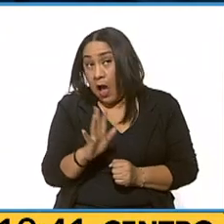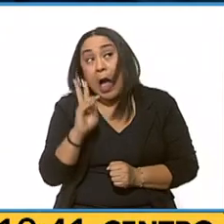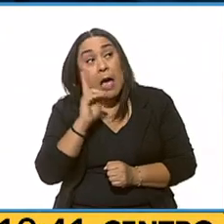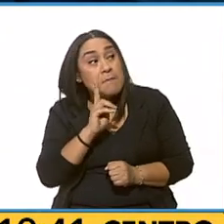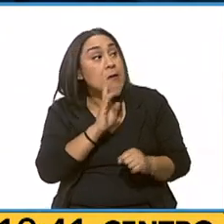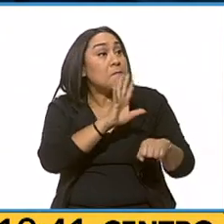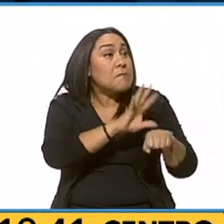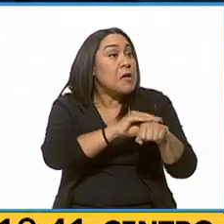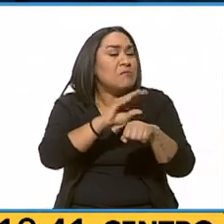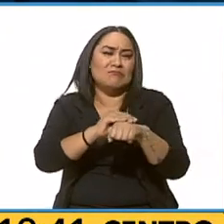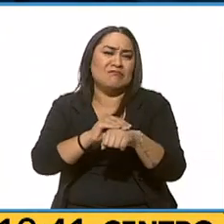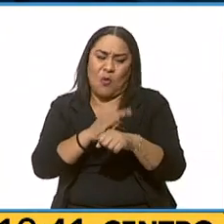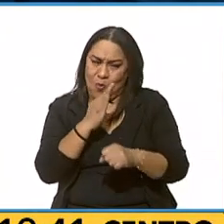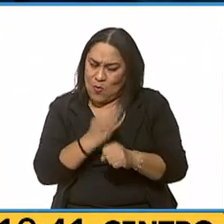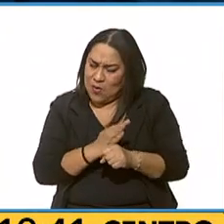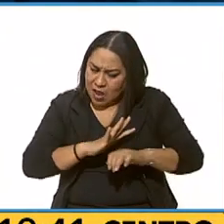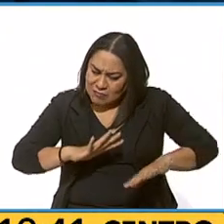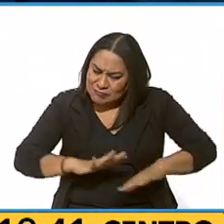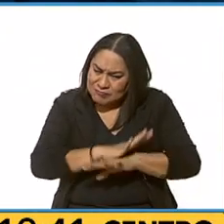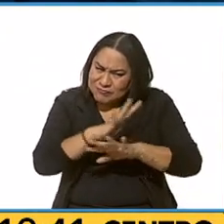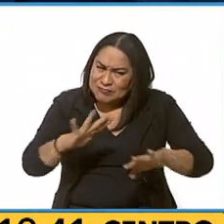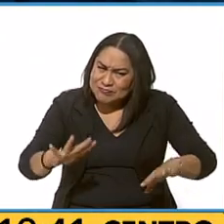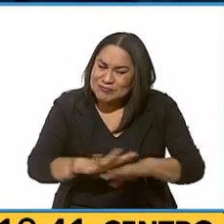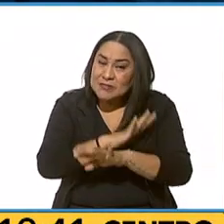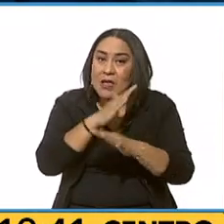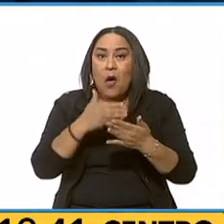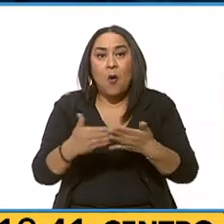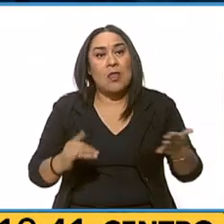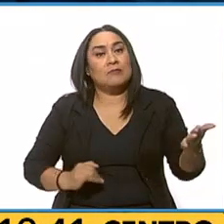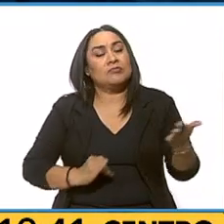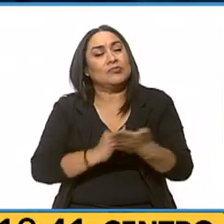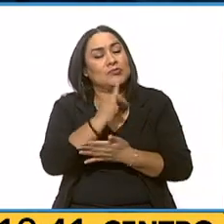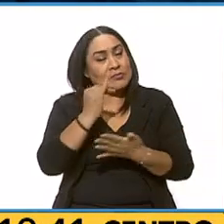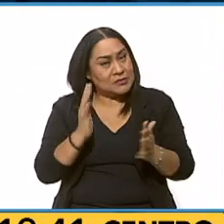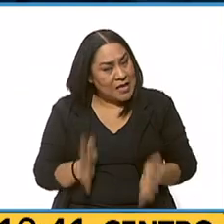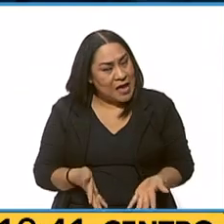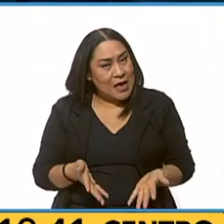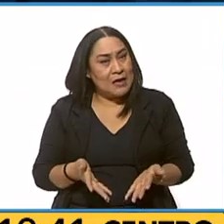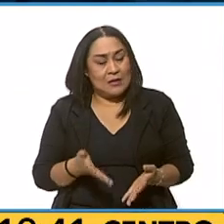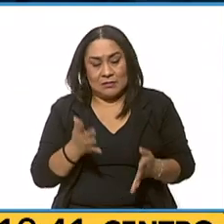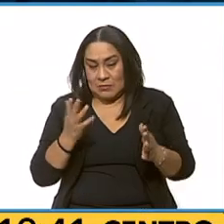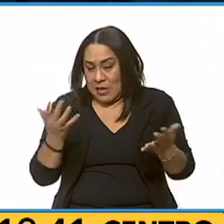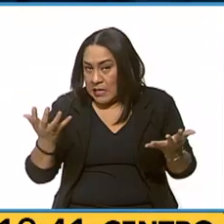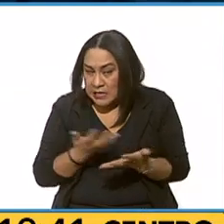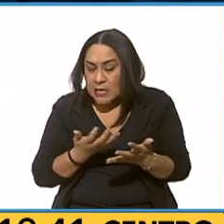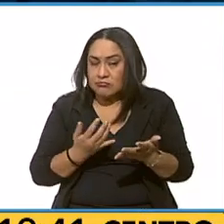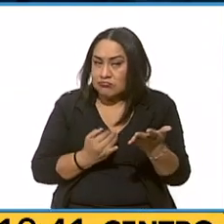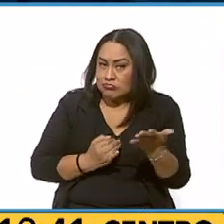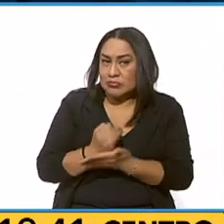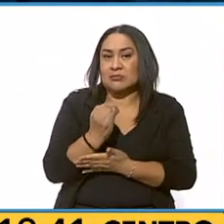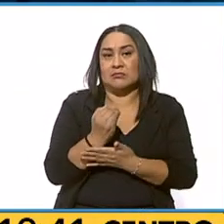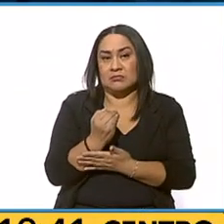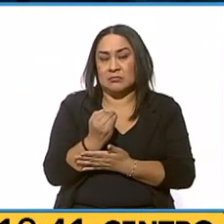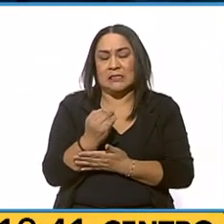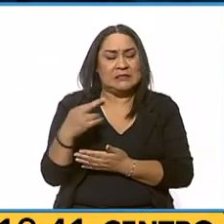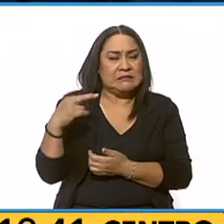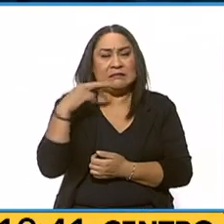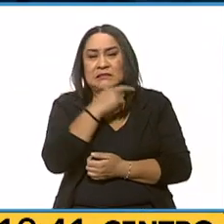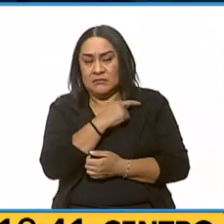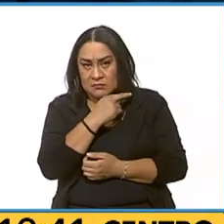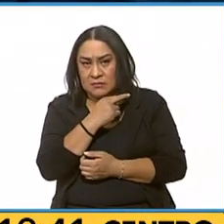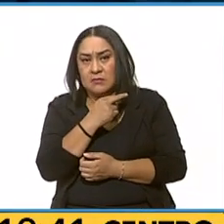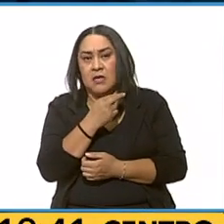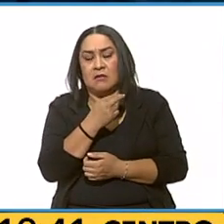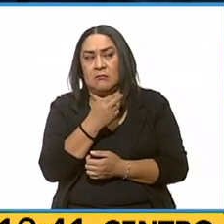para hacer la revolución y esta es una medida revolucionaria. Había que actuar con decisión, con rapidez y